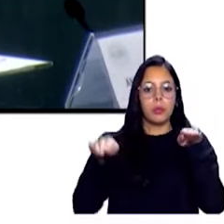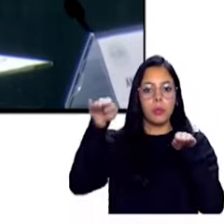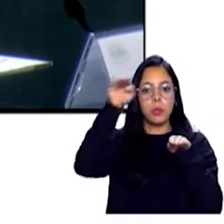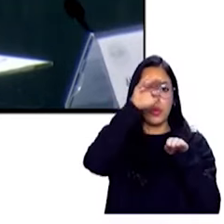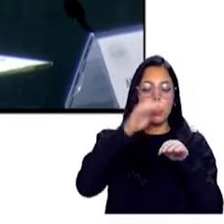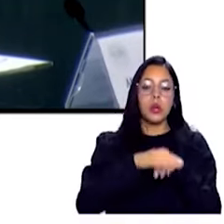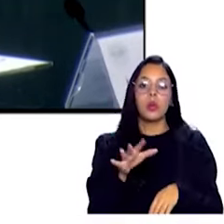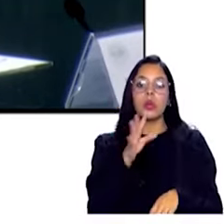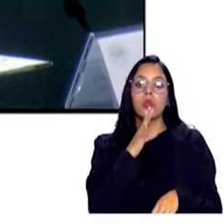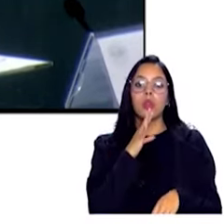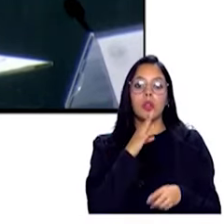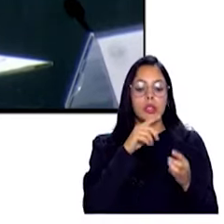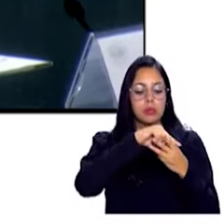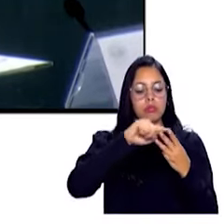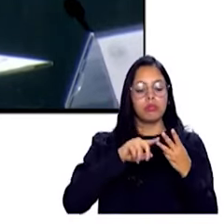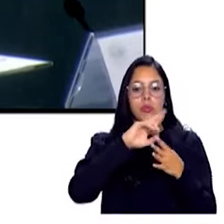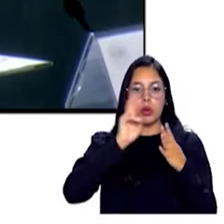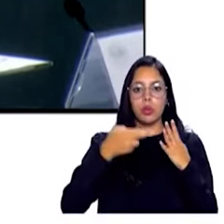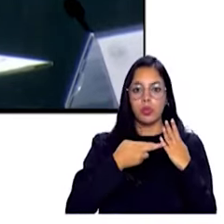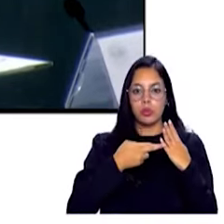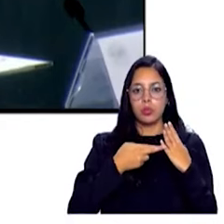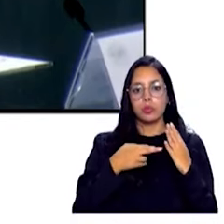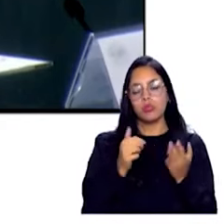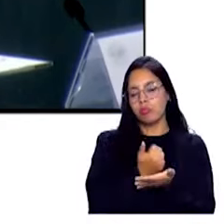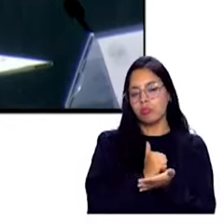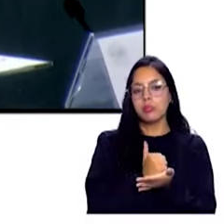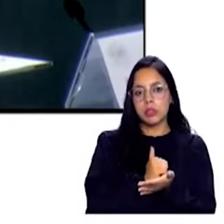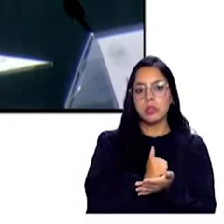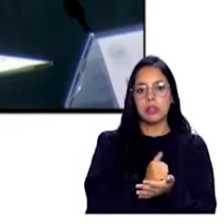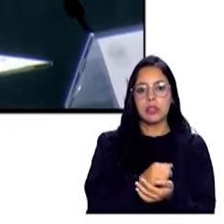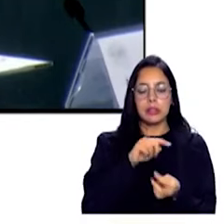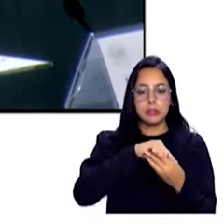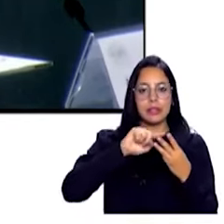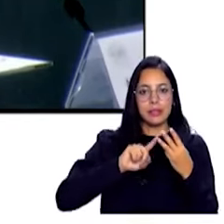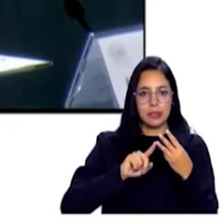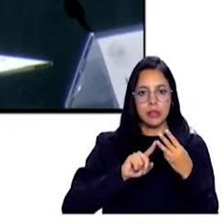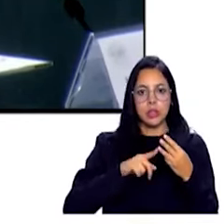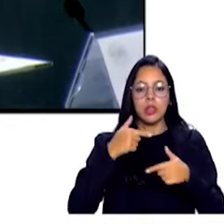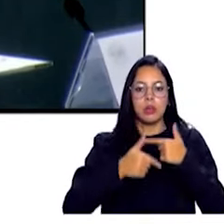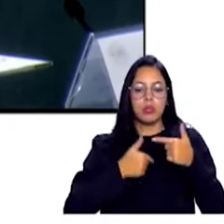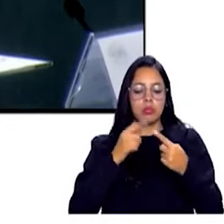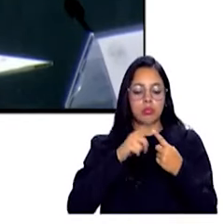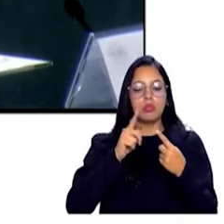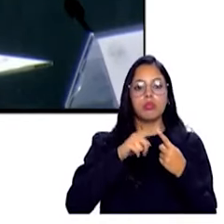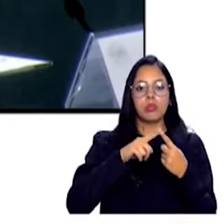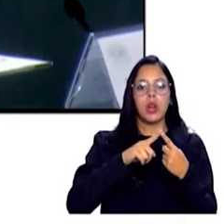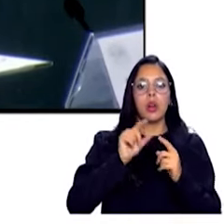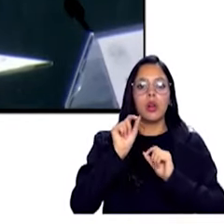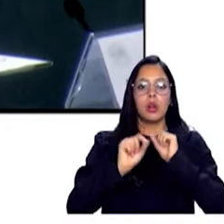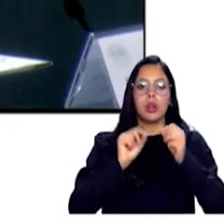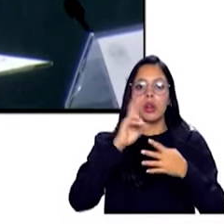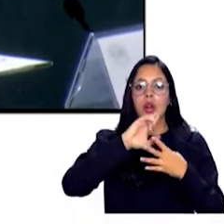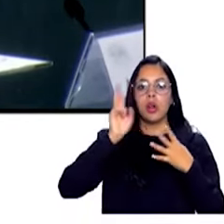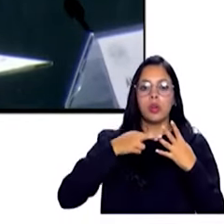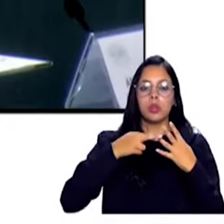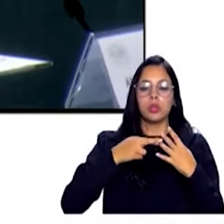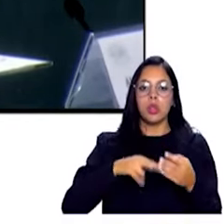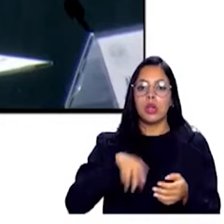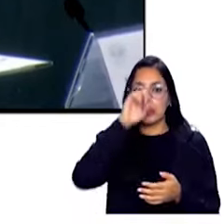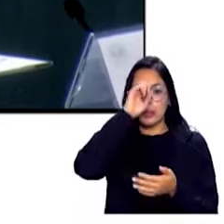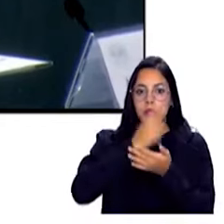recursos va básicamente tres funciones la primera recurso Dea enmin que vamos a